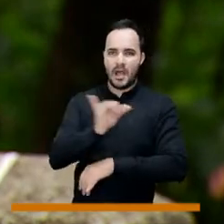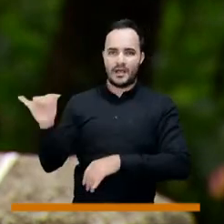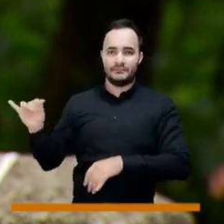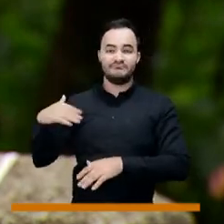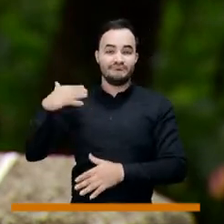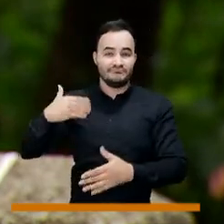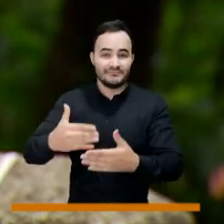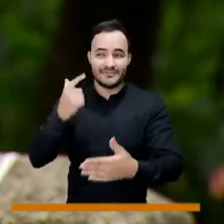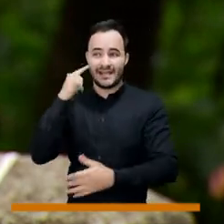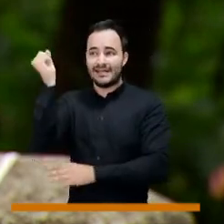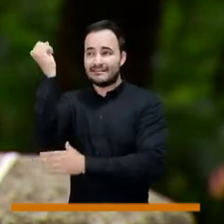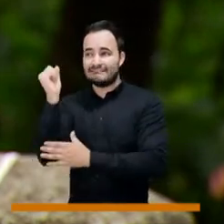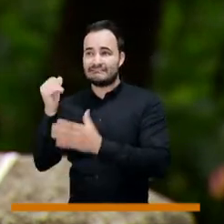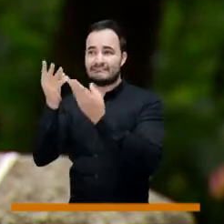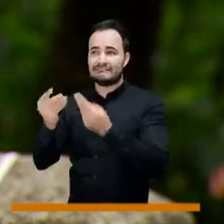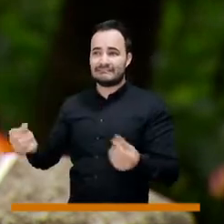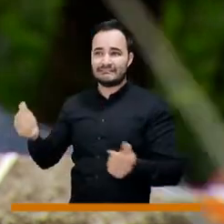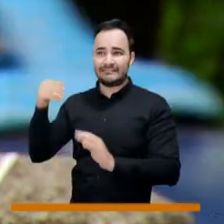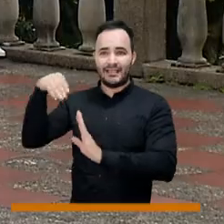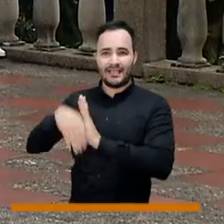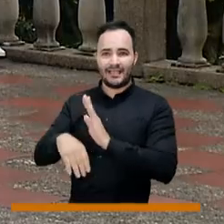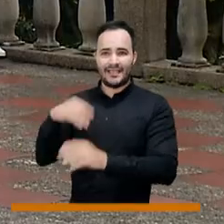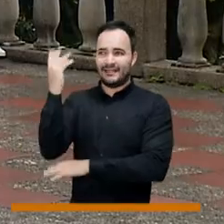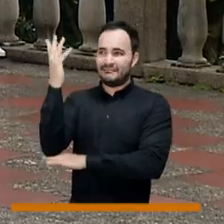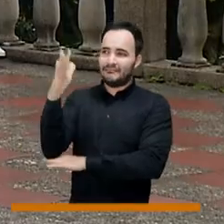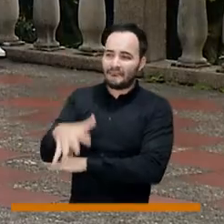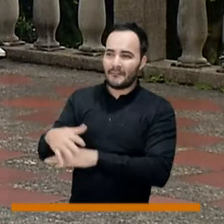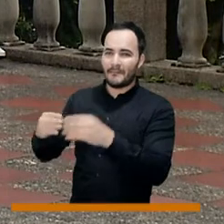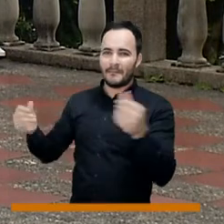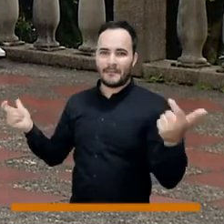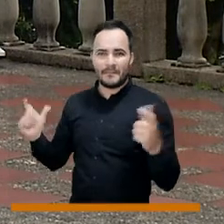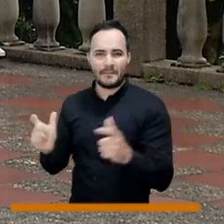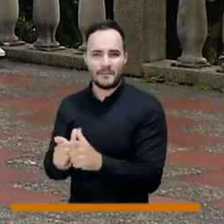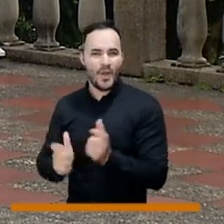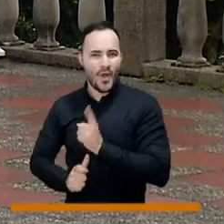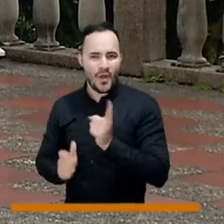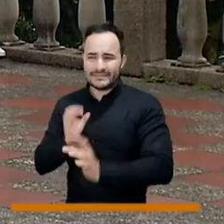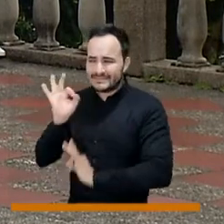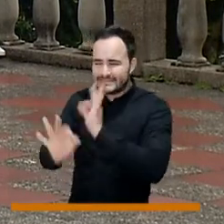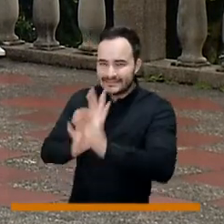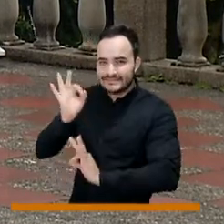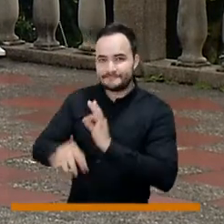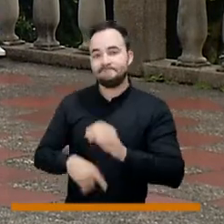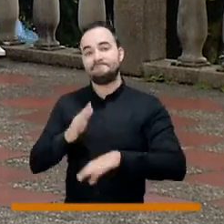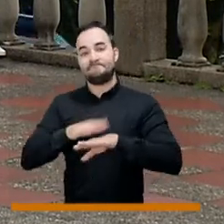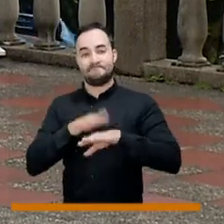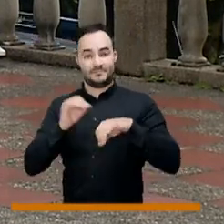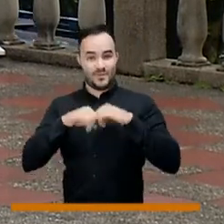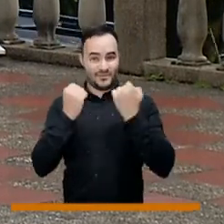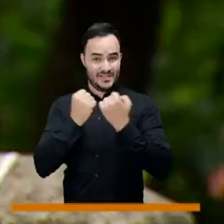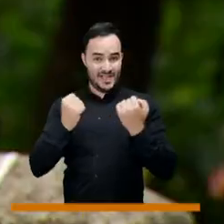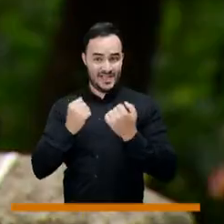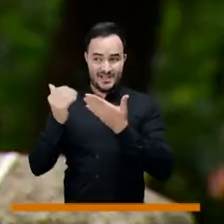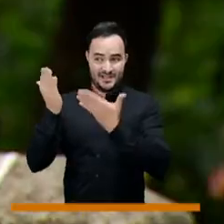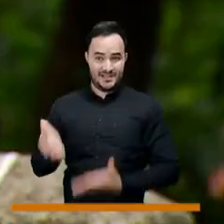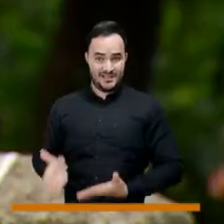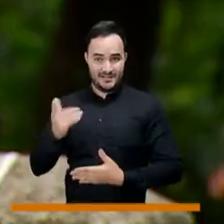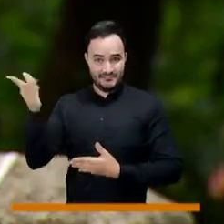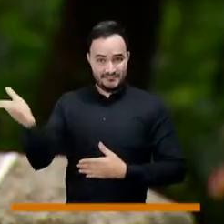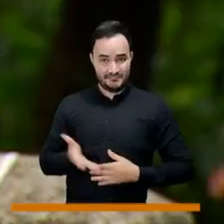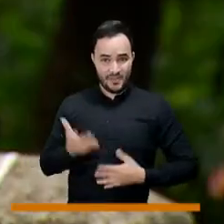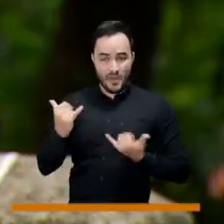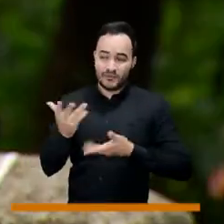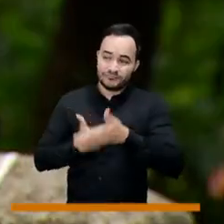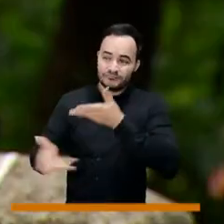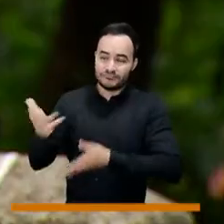Nuestro invitado anfitrión el día de hoy es hijo de este territorio. Su familia original aún es vecina de todas estas